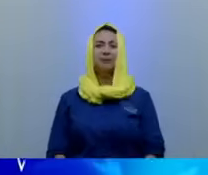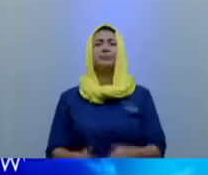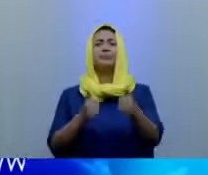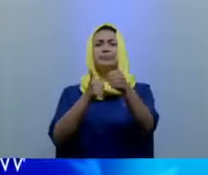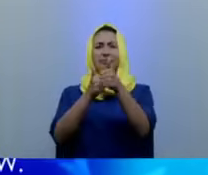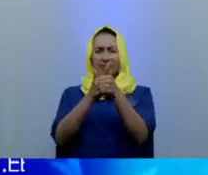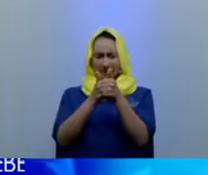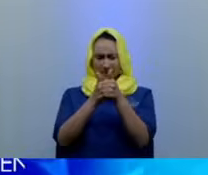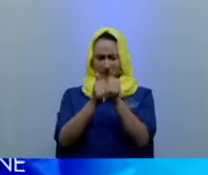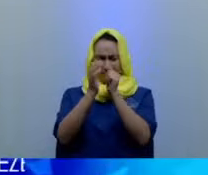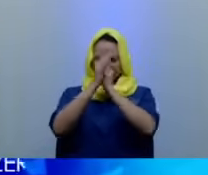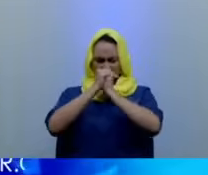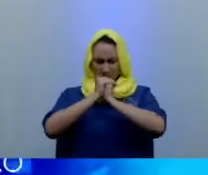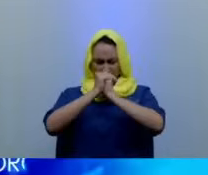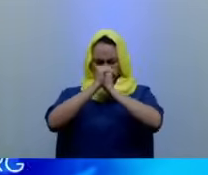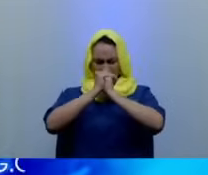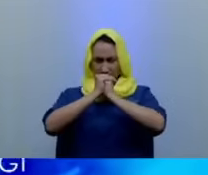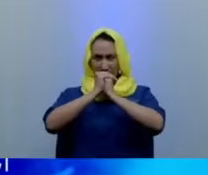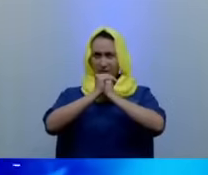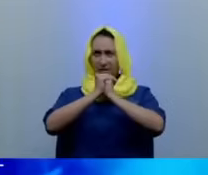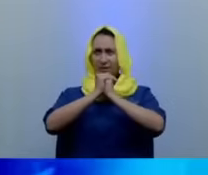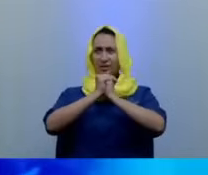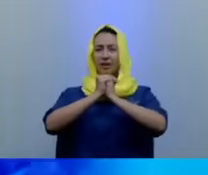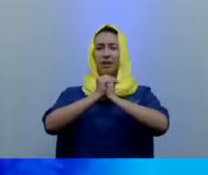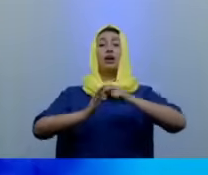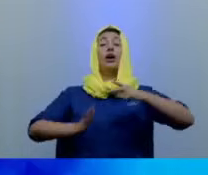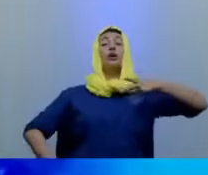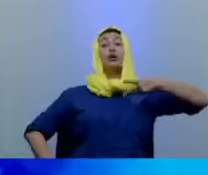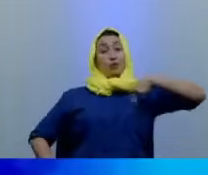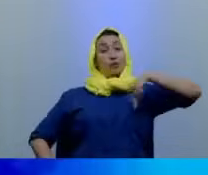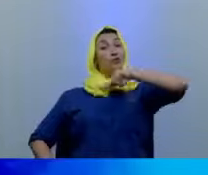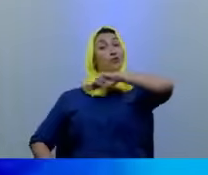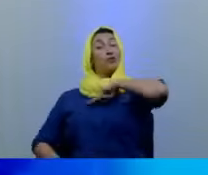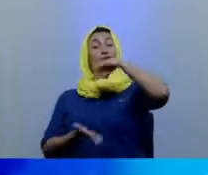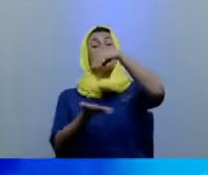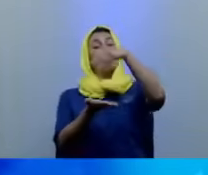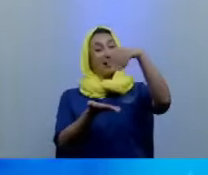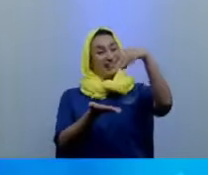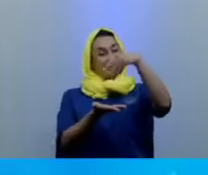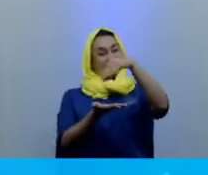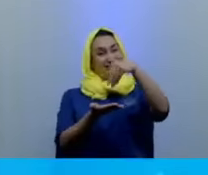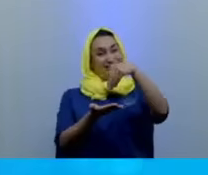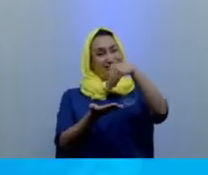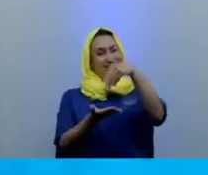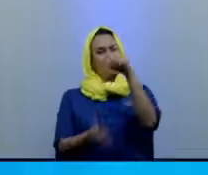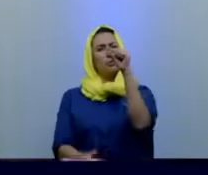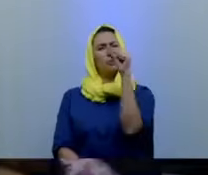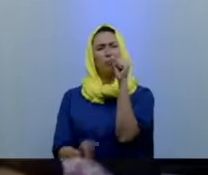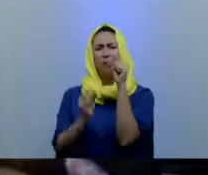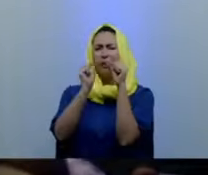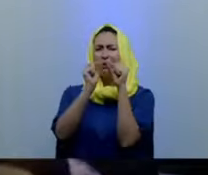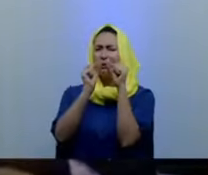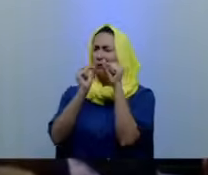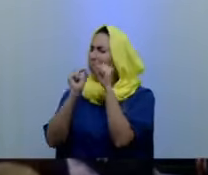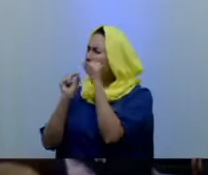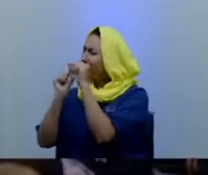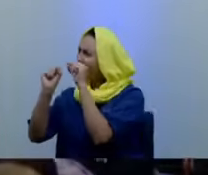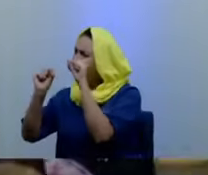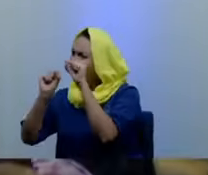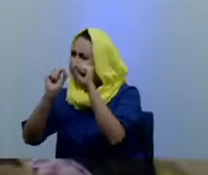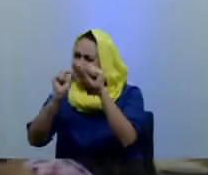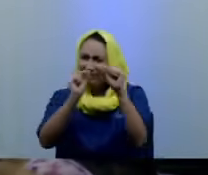soy la sal de esta tierra, nosotros juntos. Y fíjense qué tremendo, porque somos un granito cada uno.